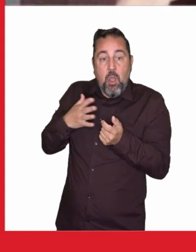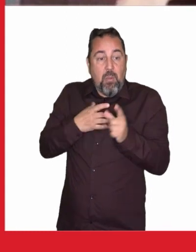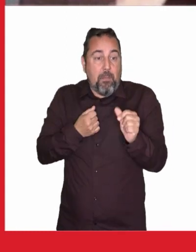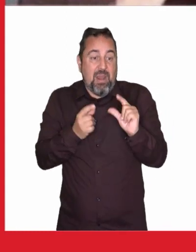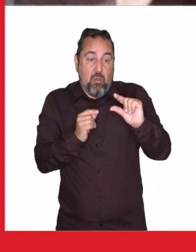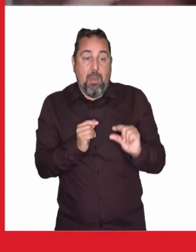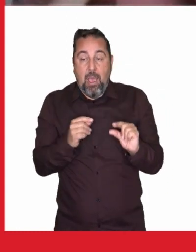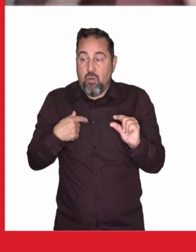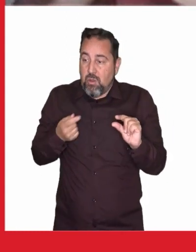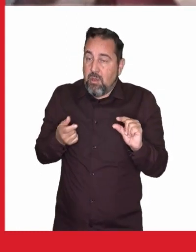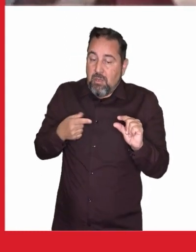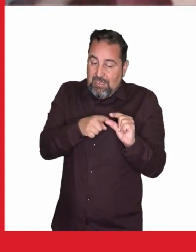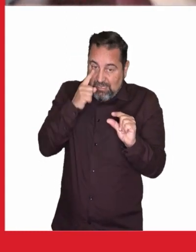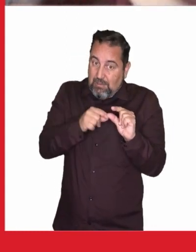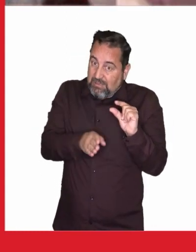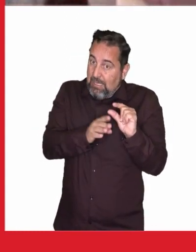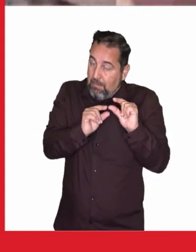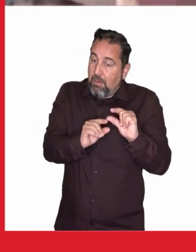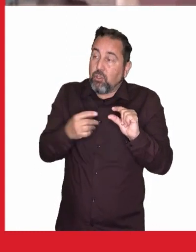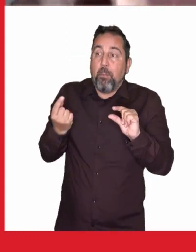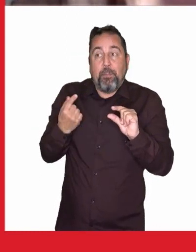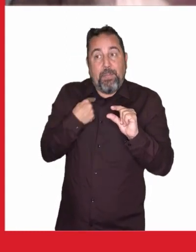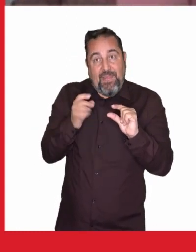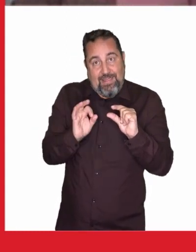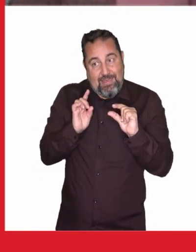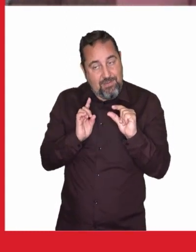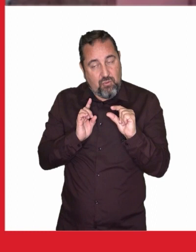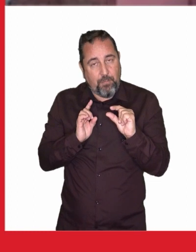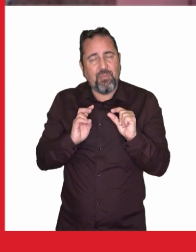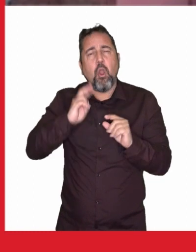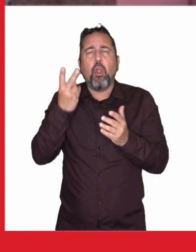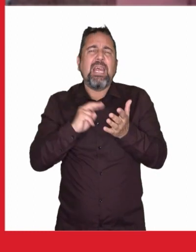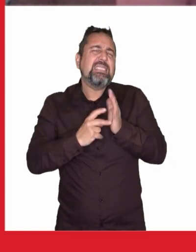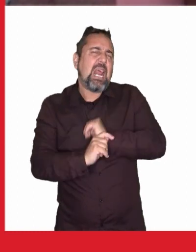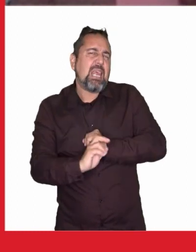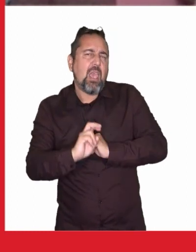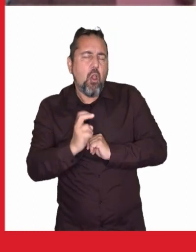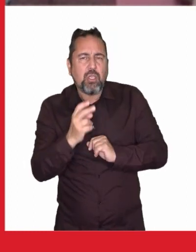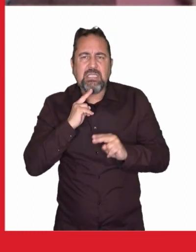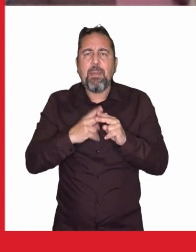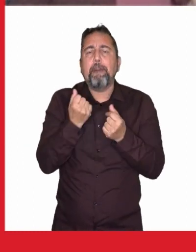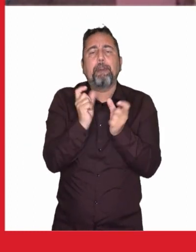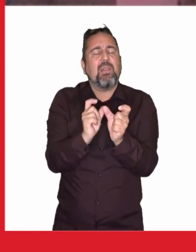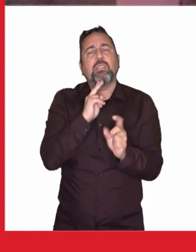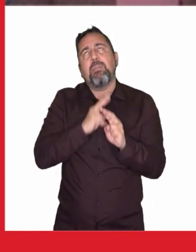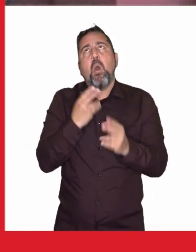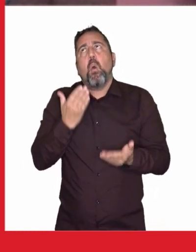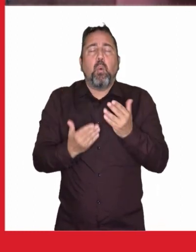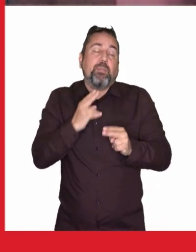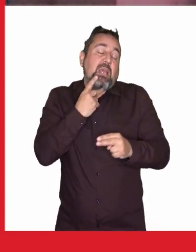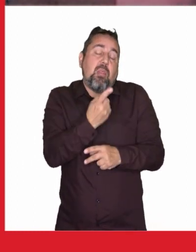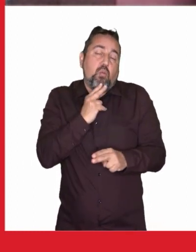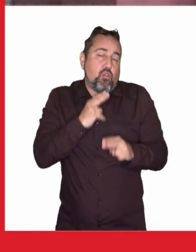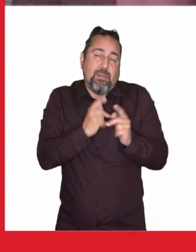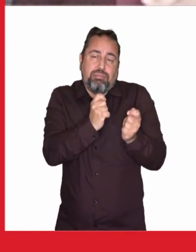mis costes para ser capaz de vender a ese precio bajo sin perder dinero. Y la otra estrategia